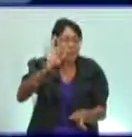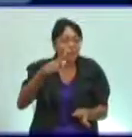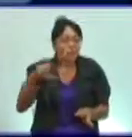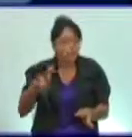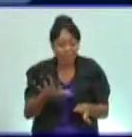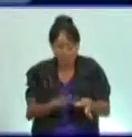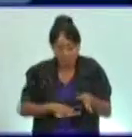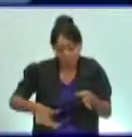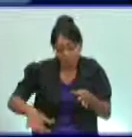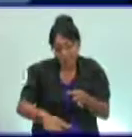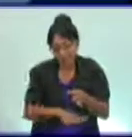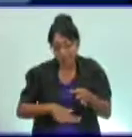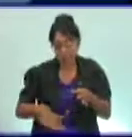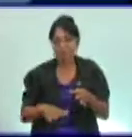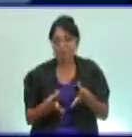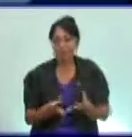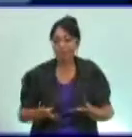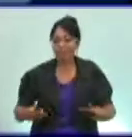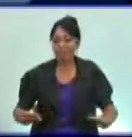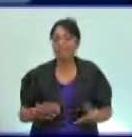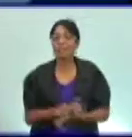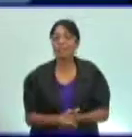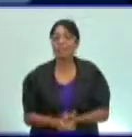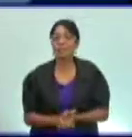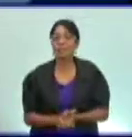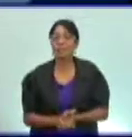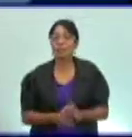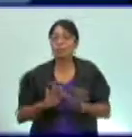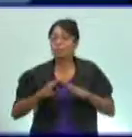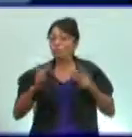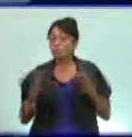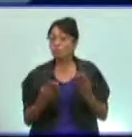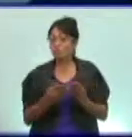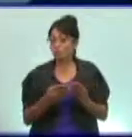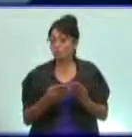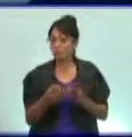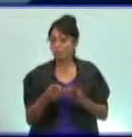terrestre. Todas estas leyes, fíjense, hasta ahí están